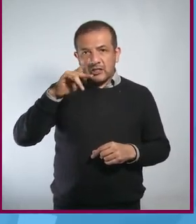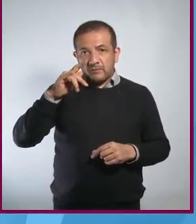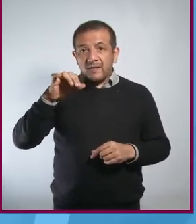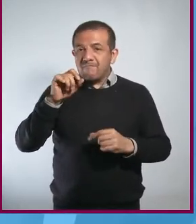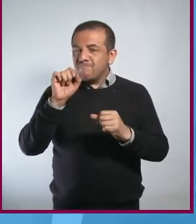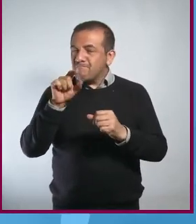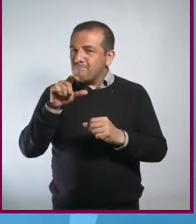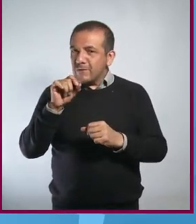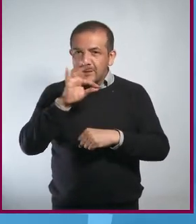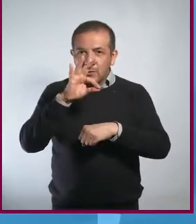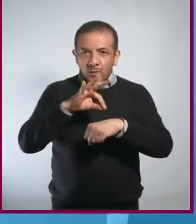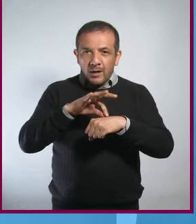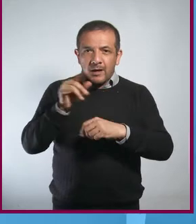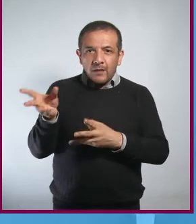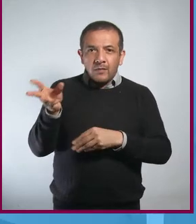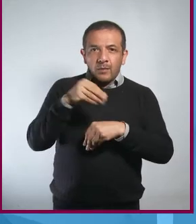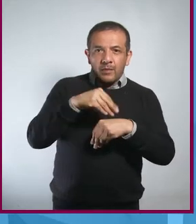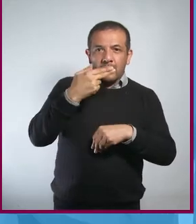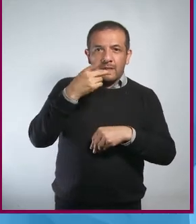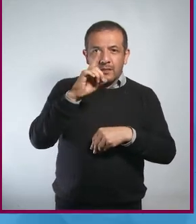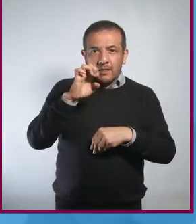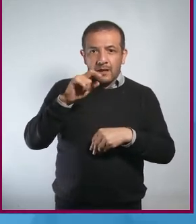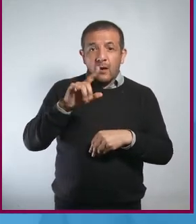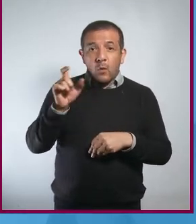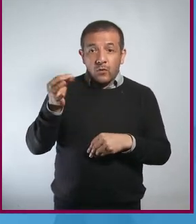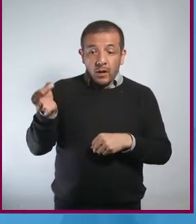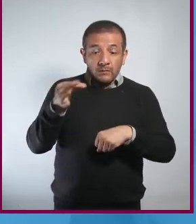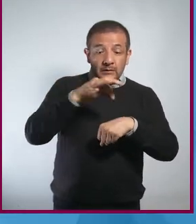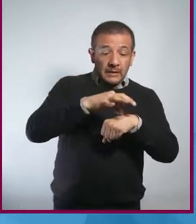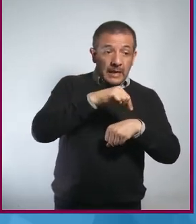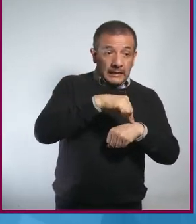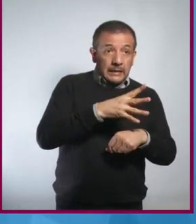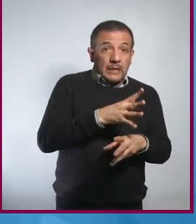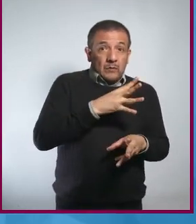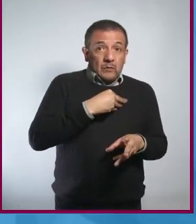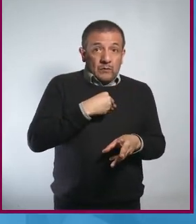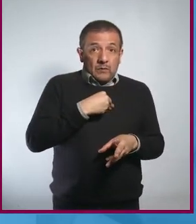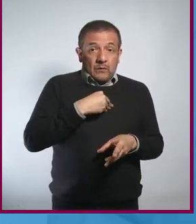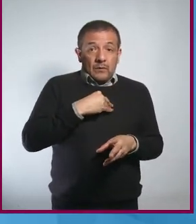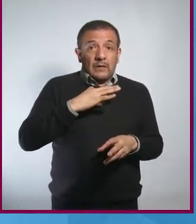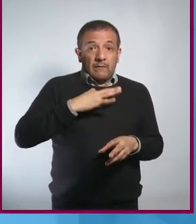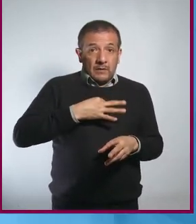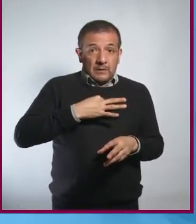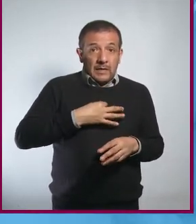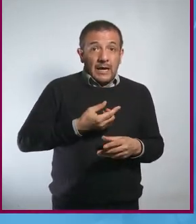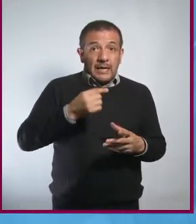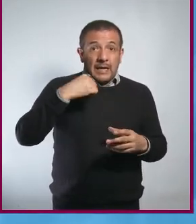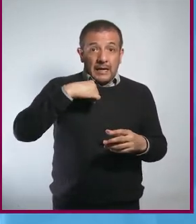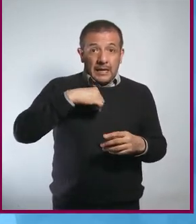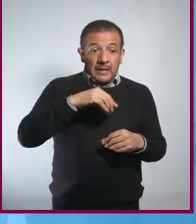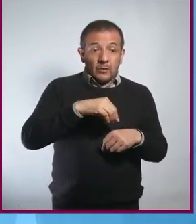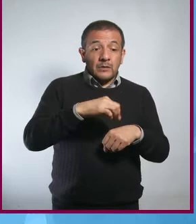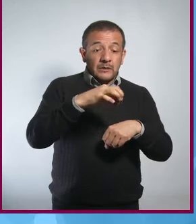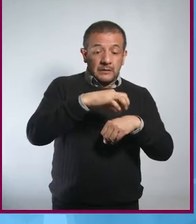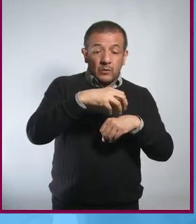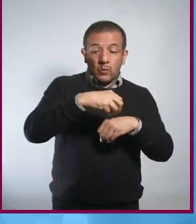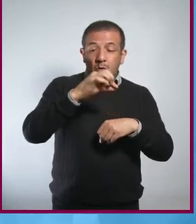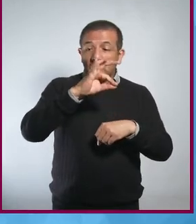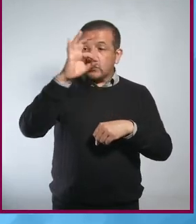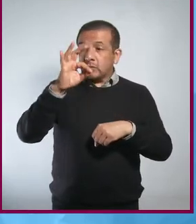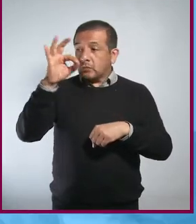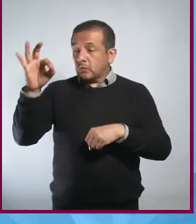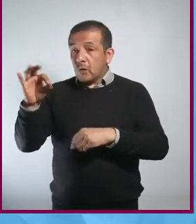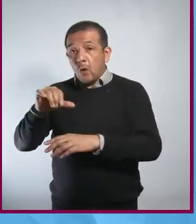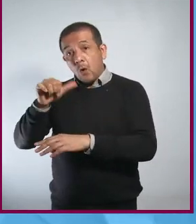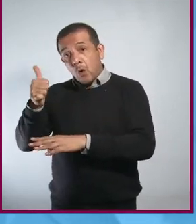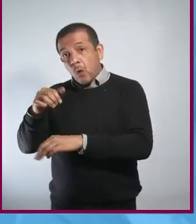dengue. Al picar a una persona enferma, se infecta. El virus se reproduce dentro del zancudo y luego, cuando pica